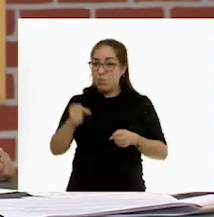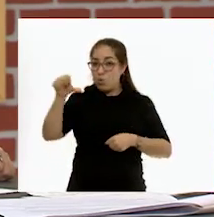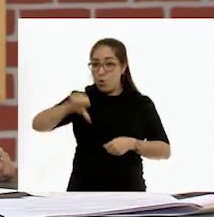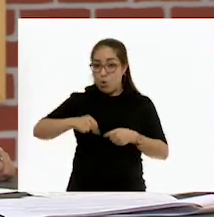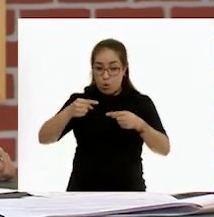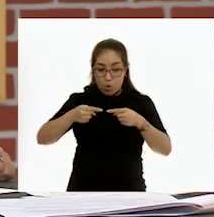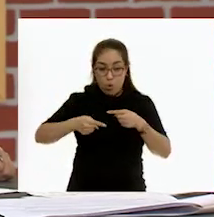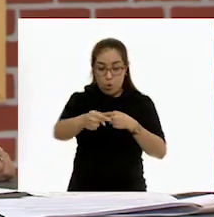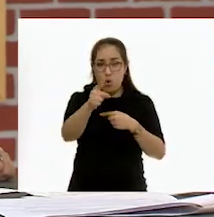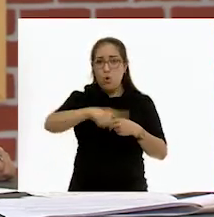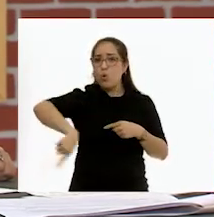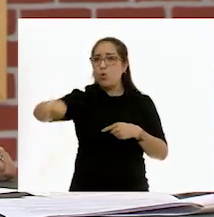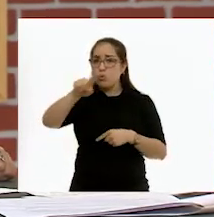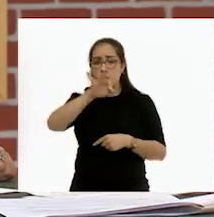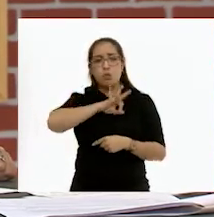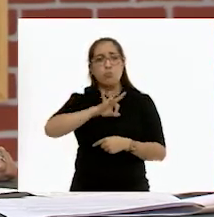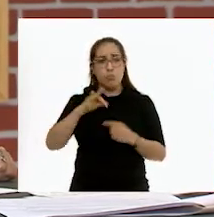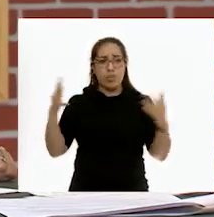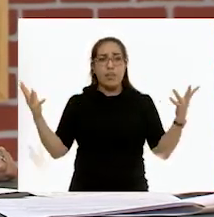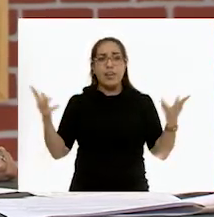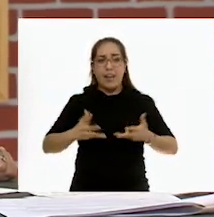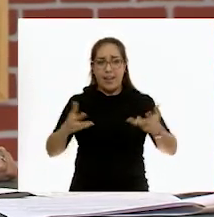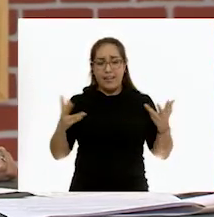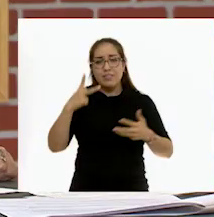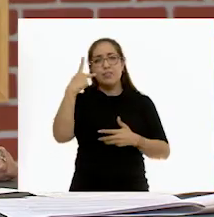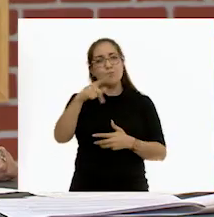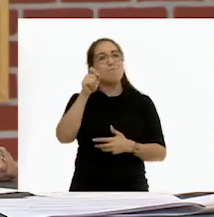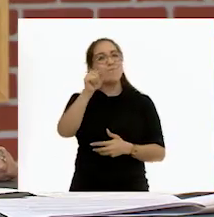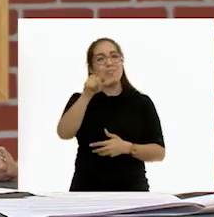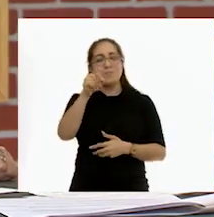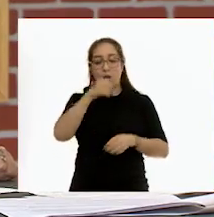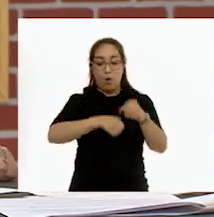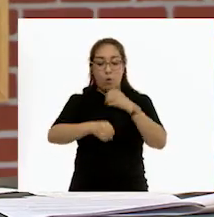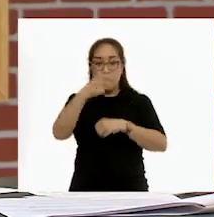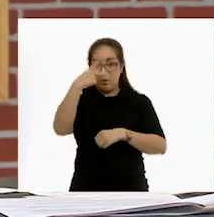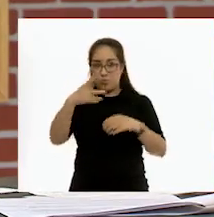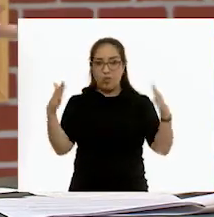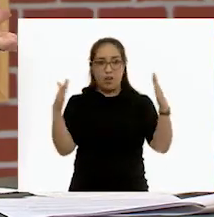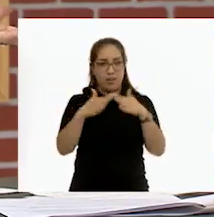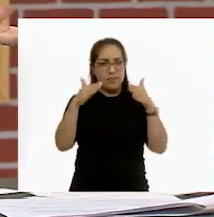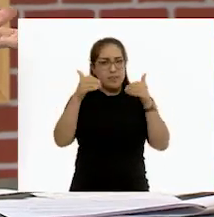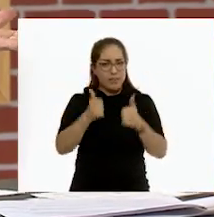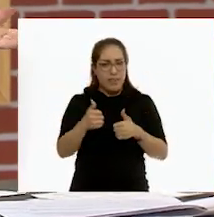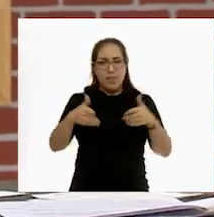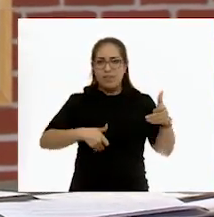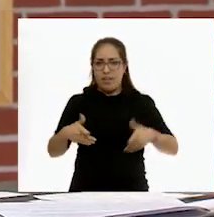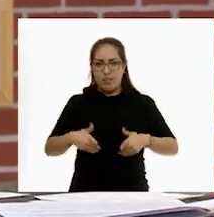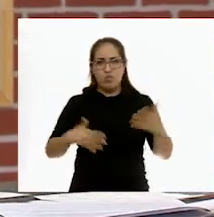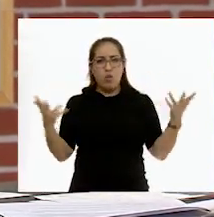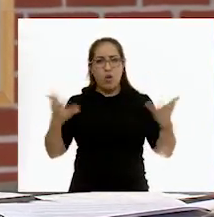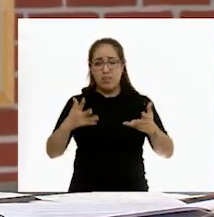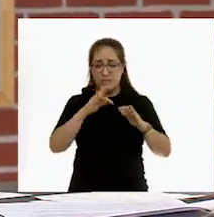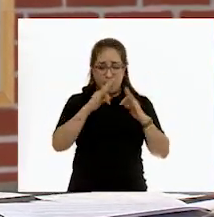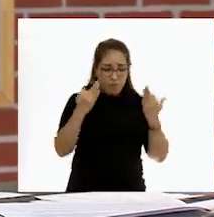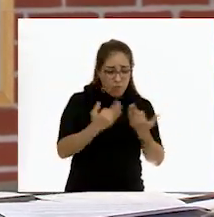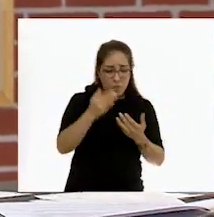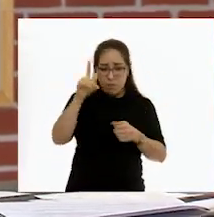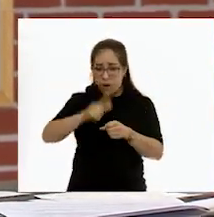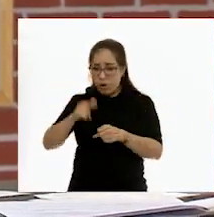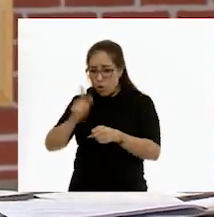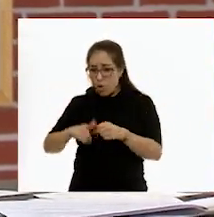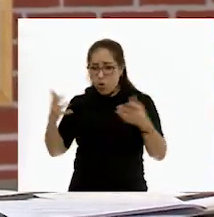hoy van a poder hacer su propia obra de arte en casa. Tienen todos los elementos ya, formas,